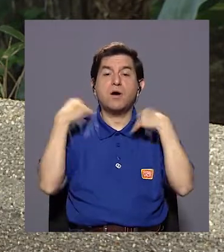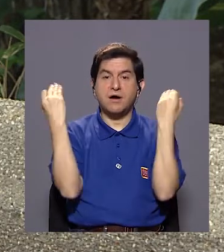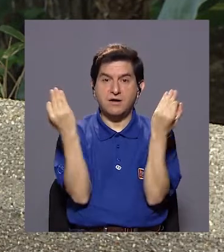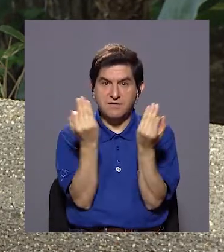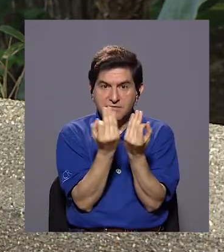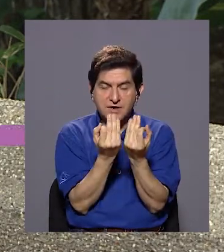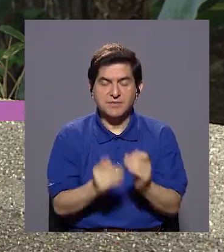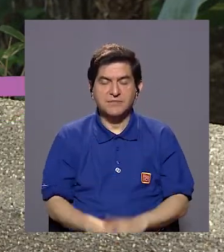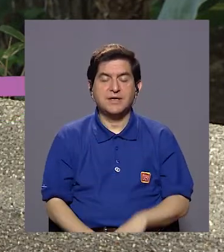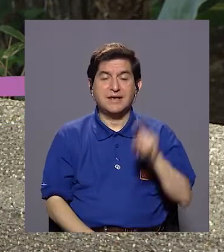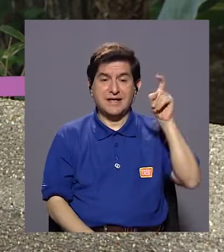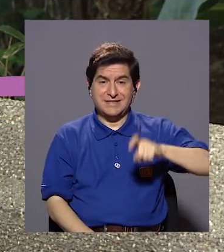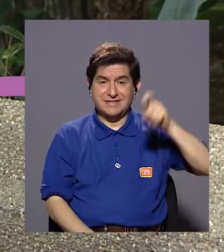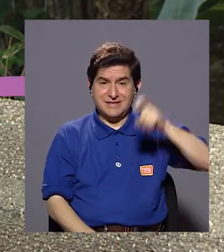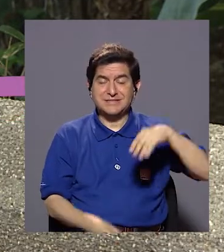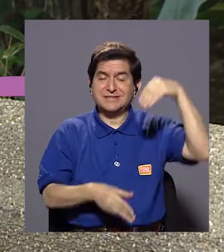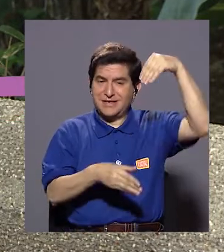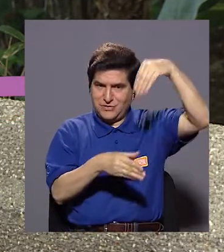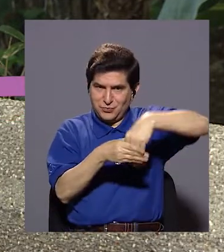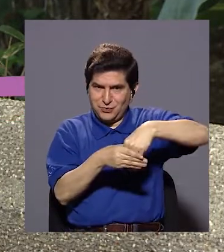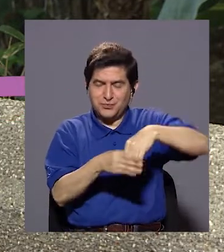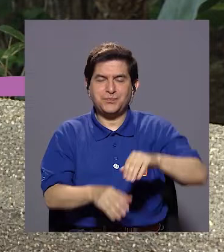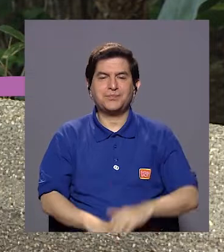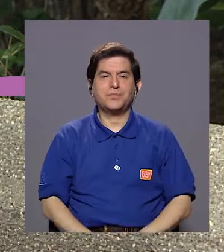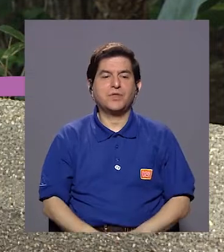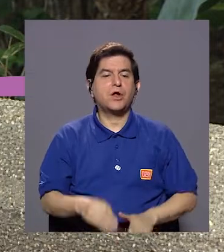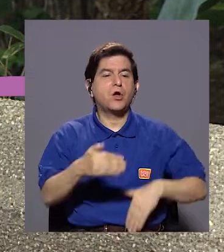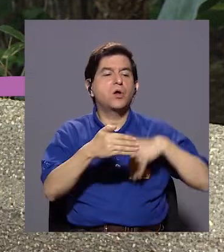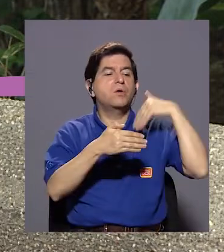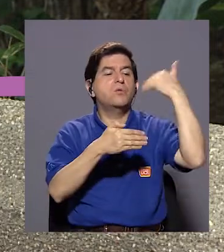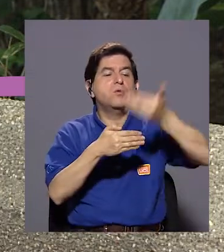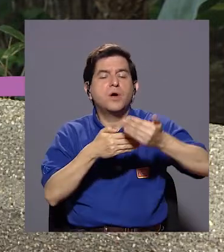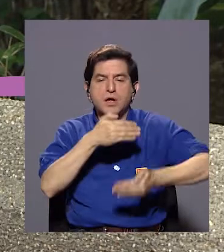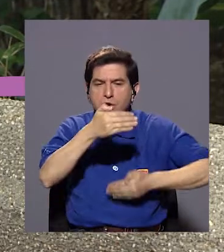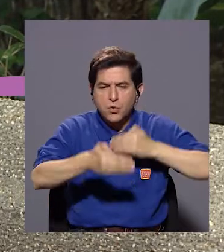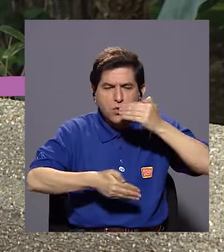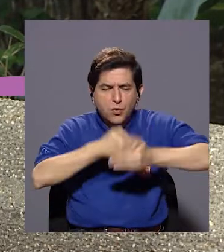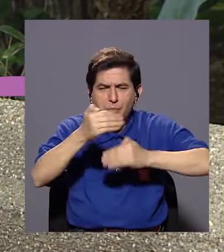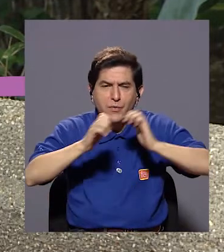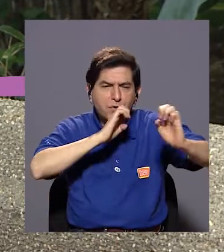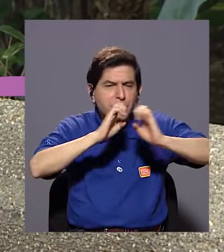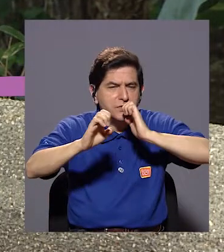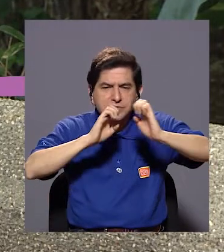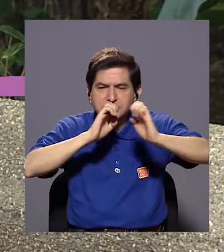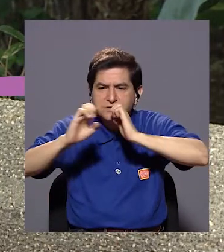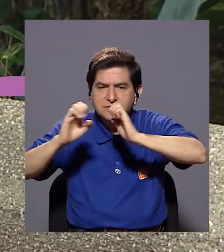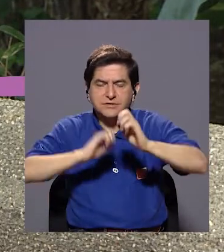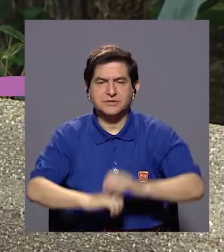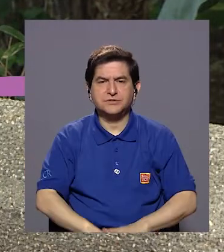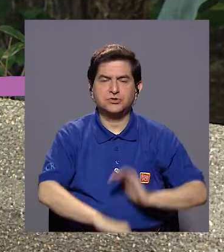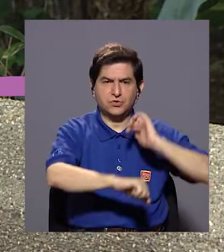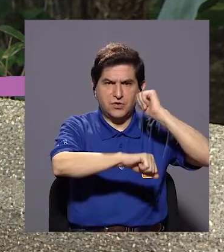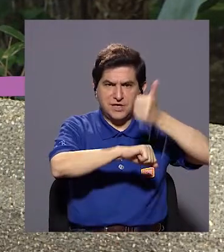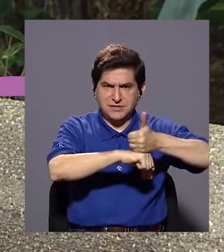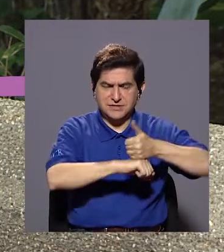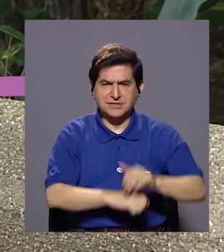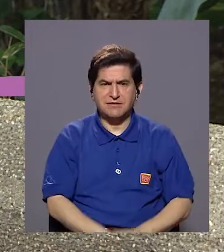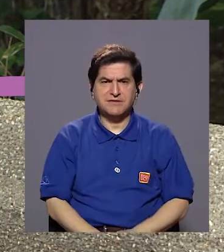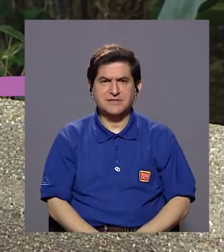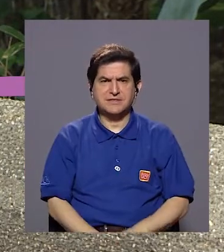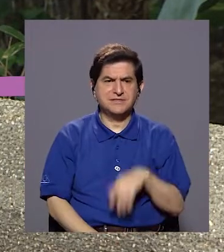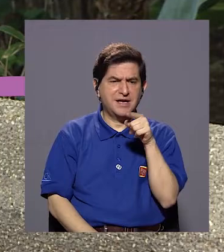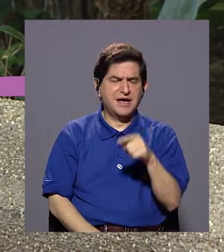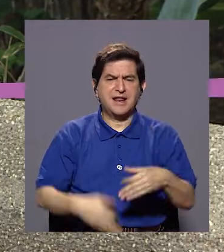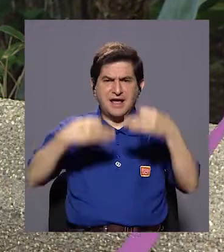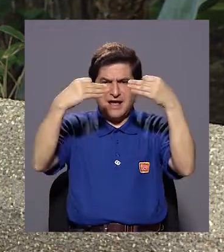las familias es fundamental. Luego viene, a partir de ese proceso de entrevistas, definir cuáles van a ser las medidas